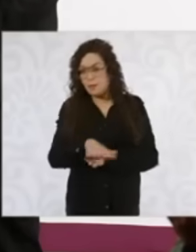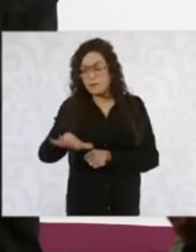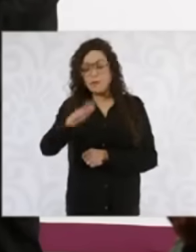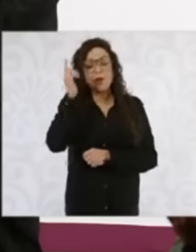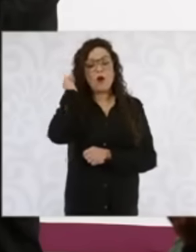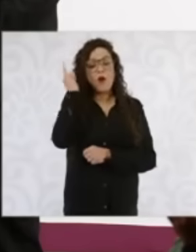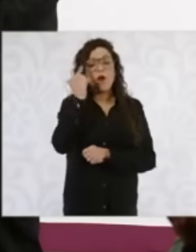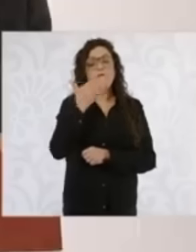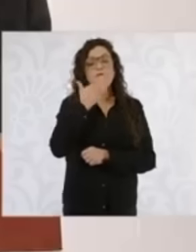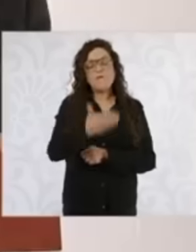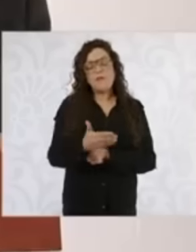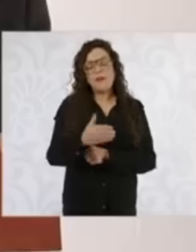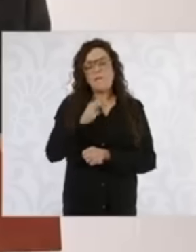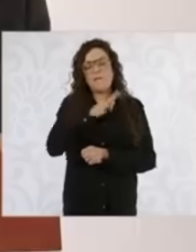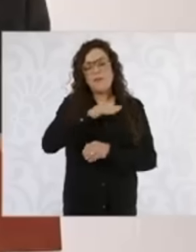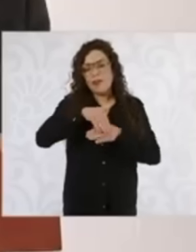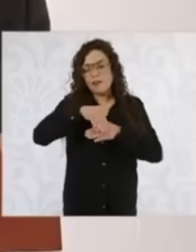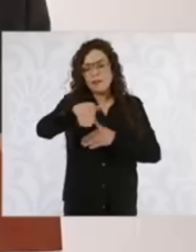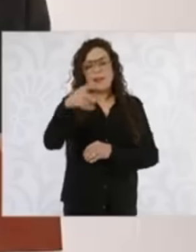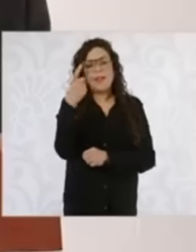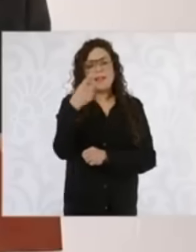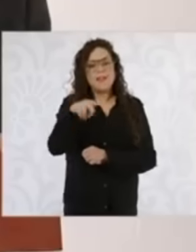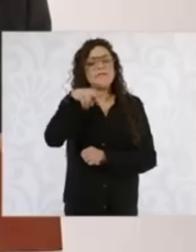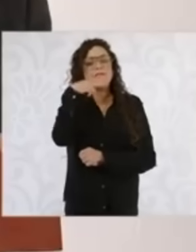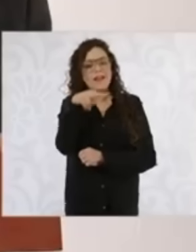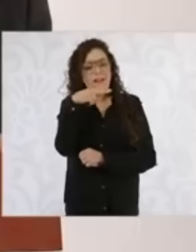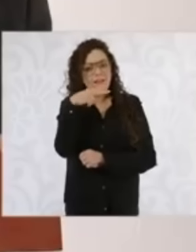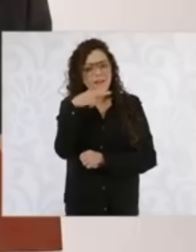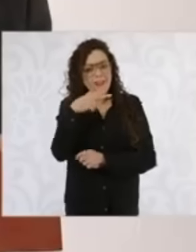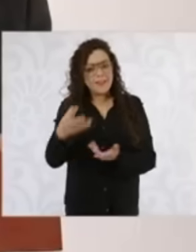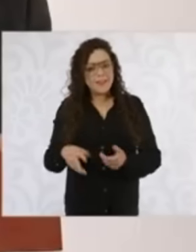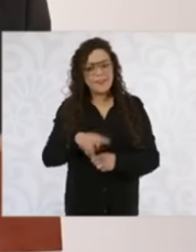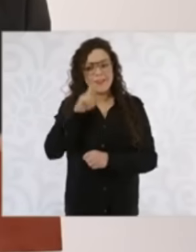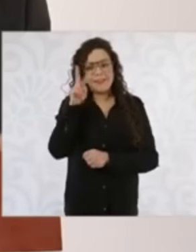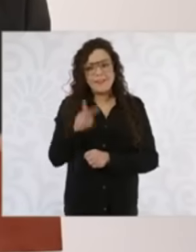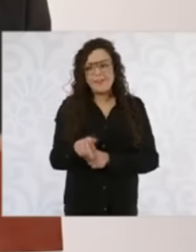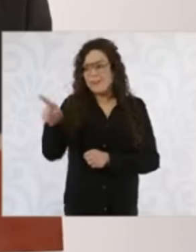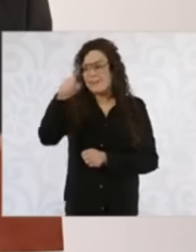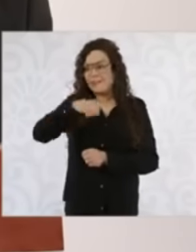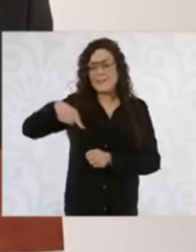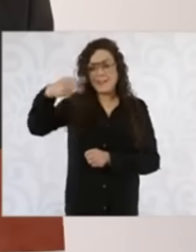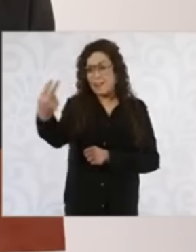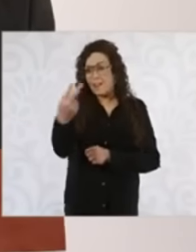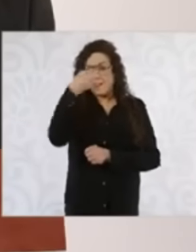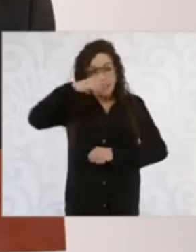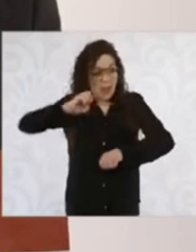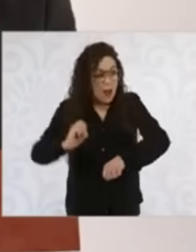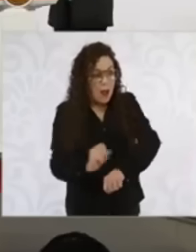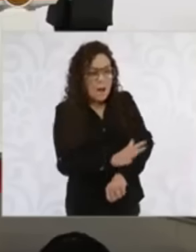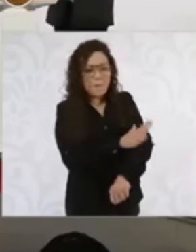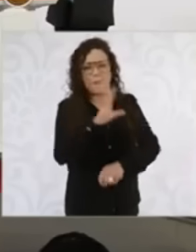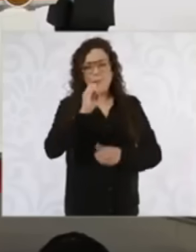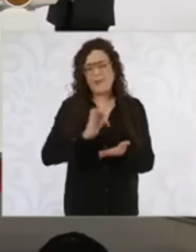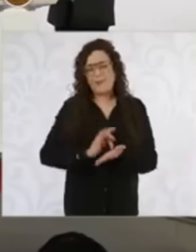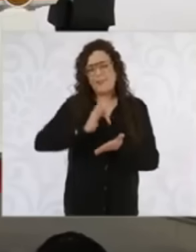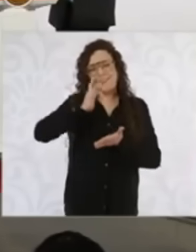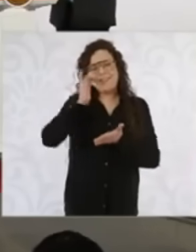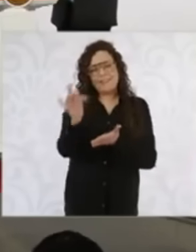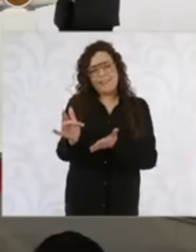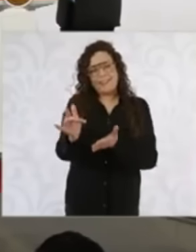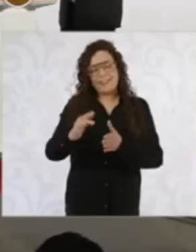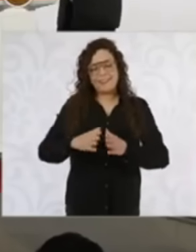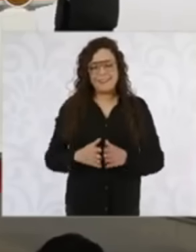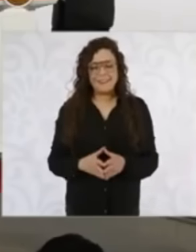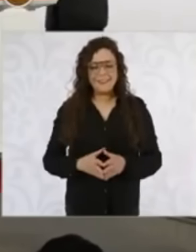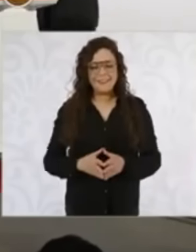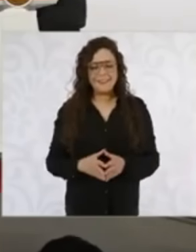les entregue en tiempo y forma. Si notan algo raro, no duden en levantar la voz. Por otro lado, quiero aprovechar para darles unos consejos.